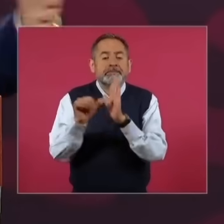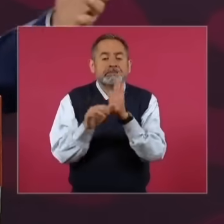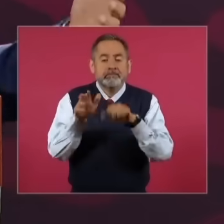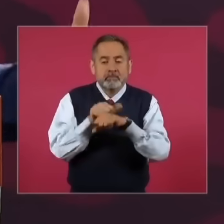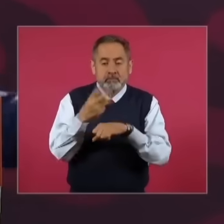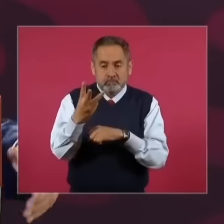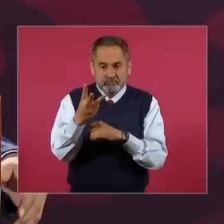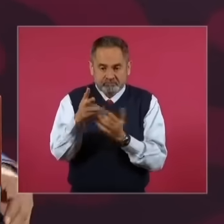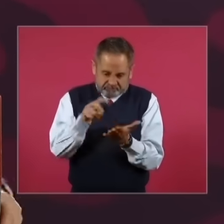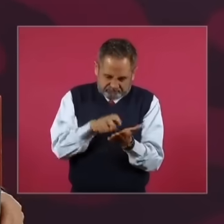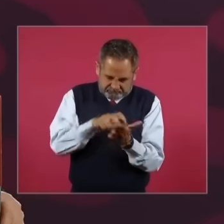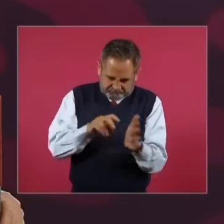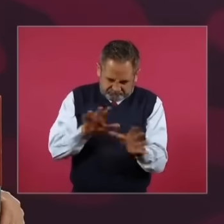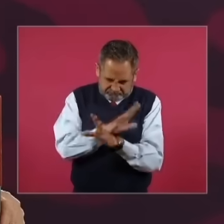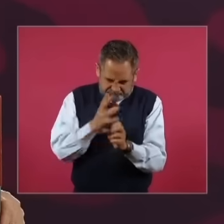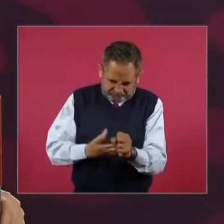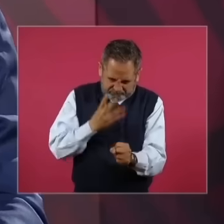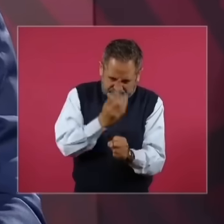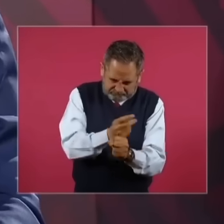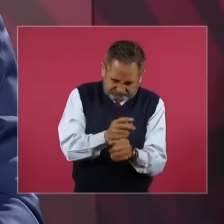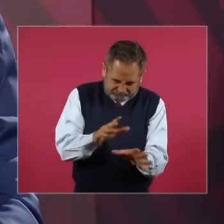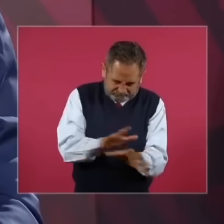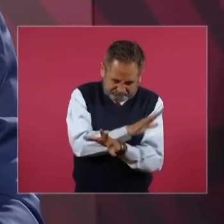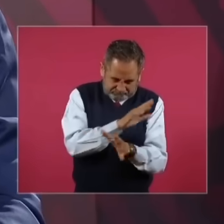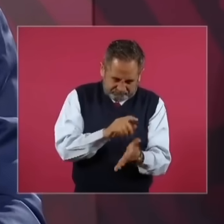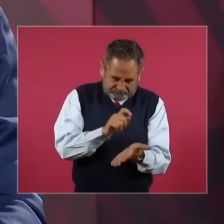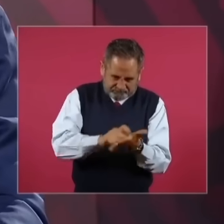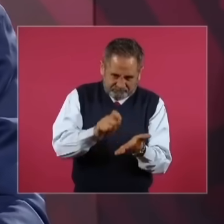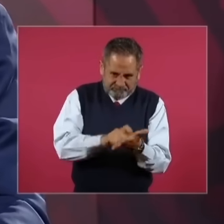otros elementos, la guerra cultural.